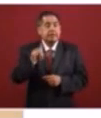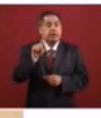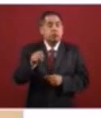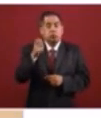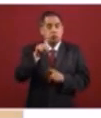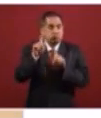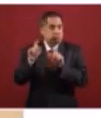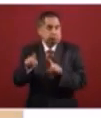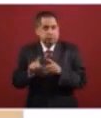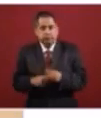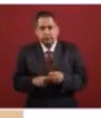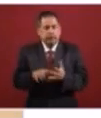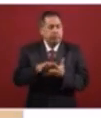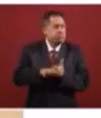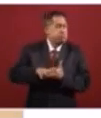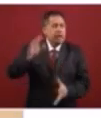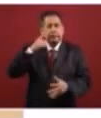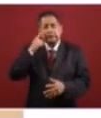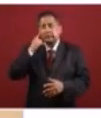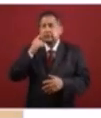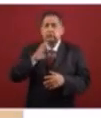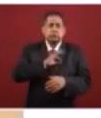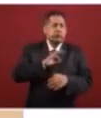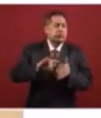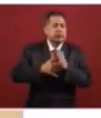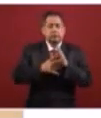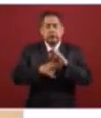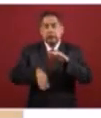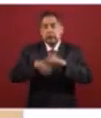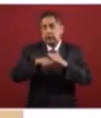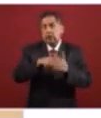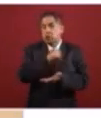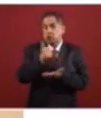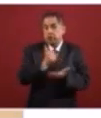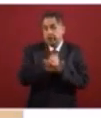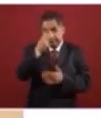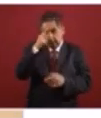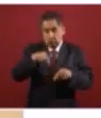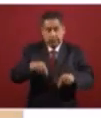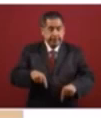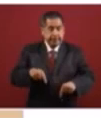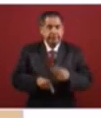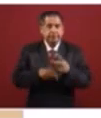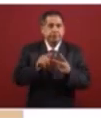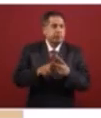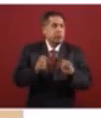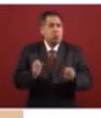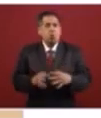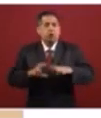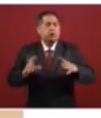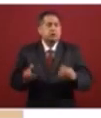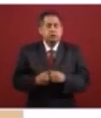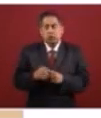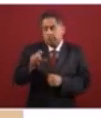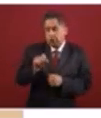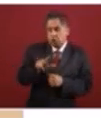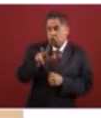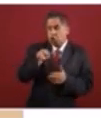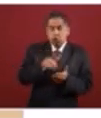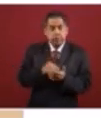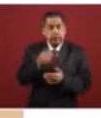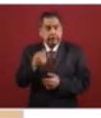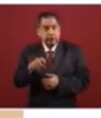indefinidos el mayor volumen se dio como ya señalamos en la ciudad de mexico y el número de usuarios fue de 28 mil